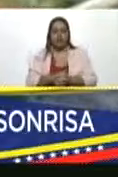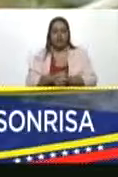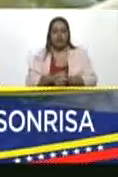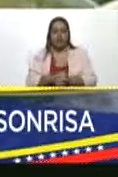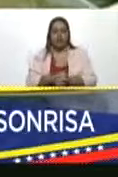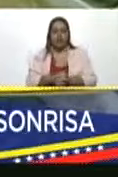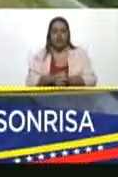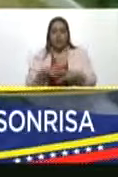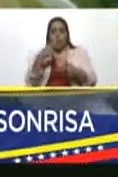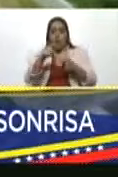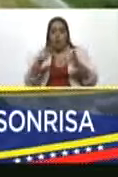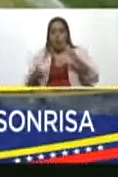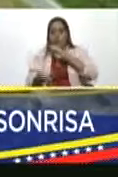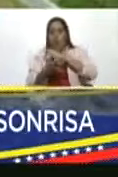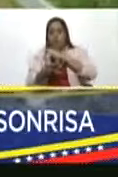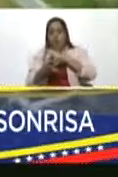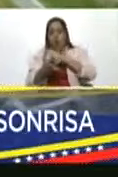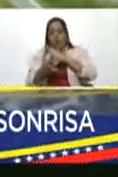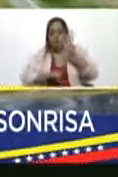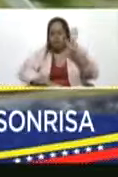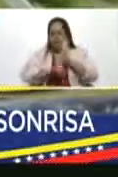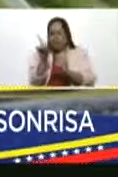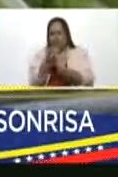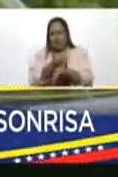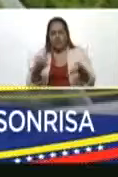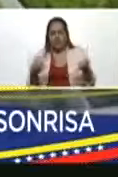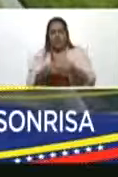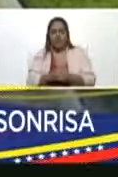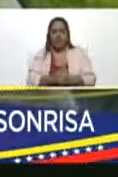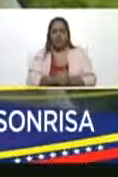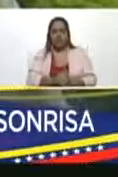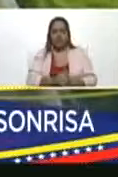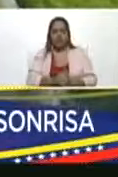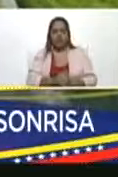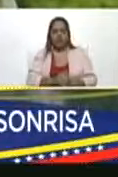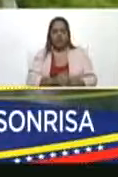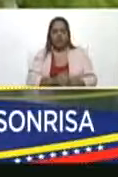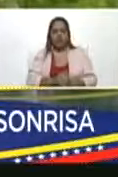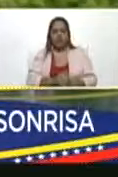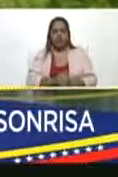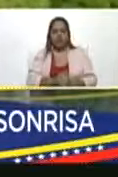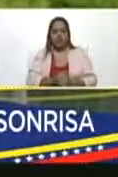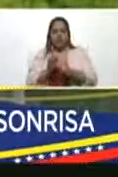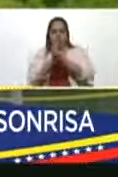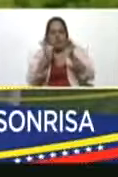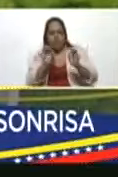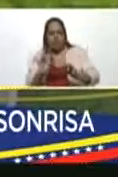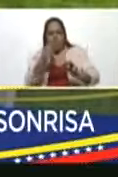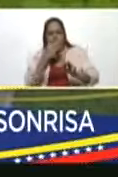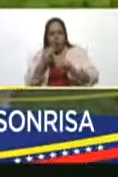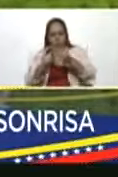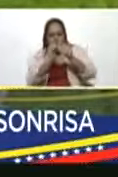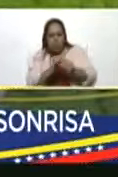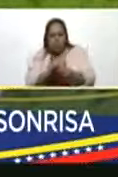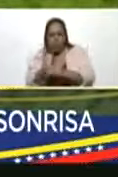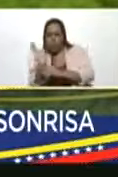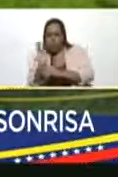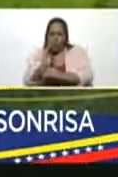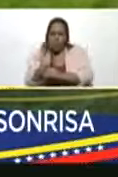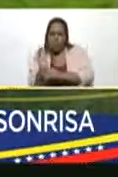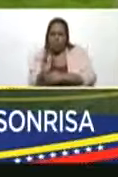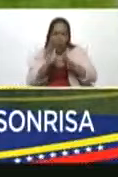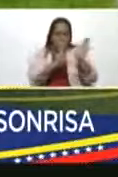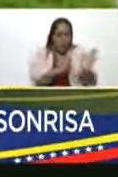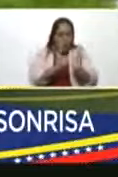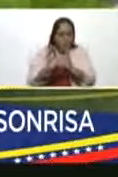de tecnología de avanzada, presidente, donde de una forma ergonómica está diseñada para